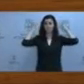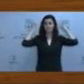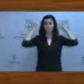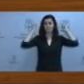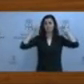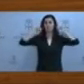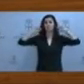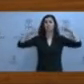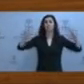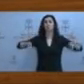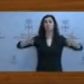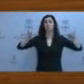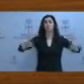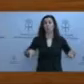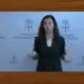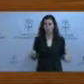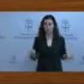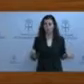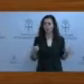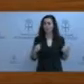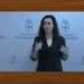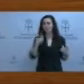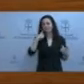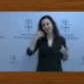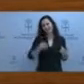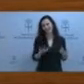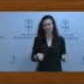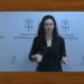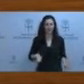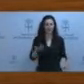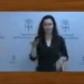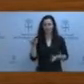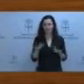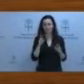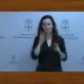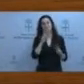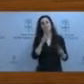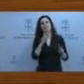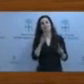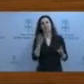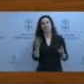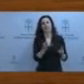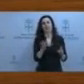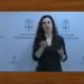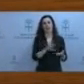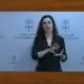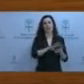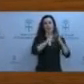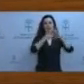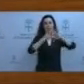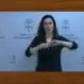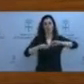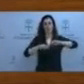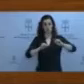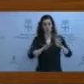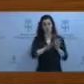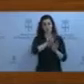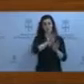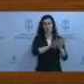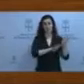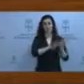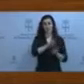Con seguridad casi con seguridad le puedo asegurar que lo que estoy viendo es que está usted aplicando en Cangas de Narcea